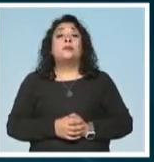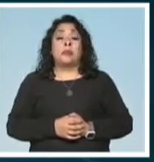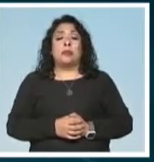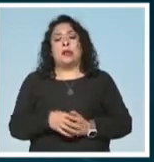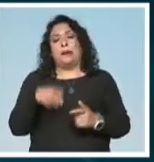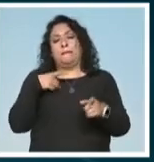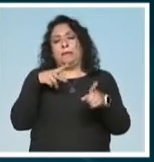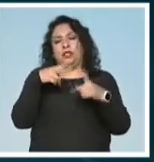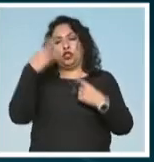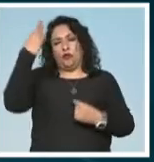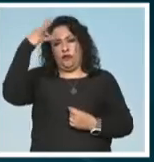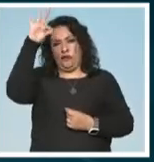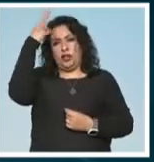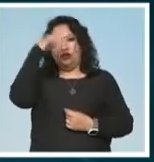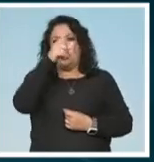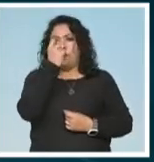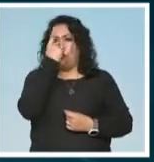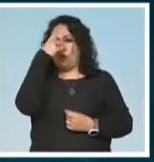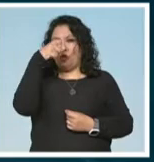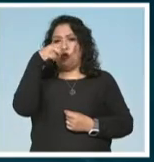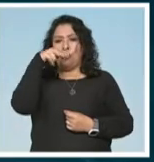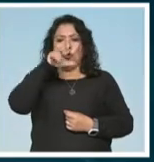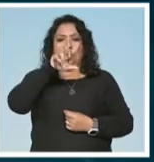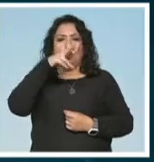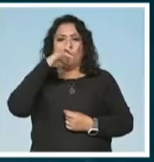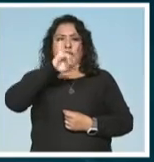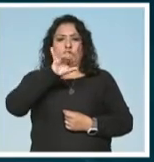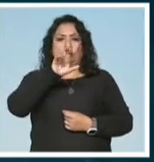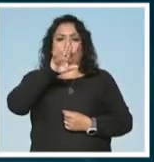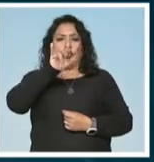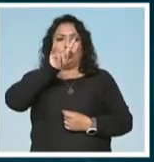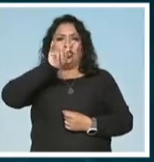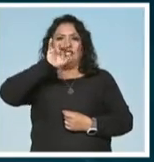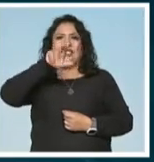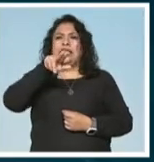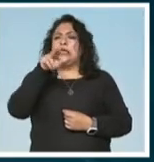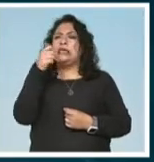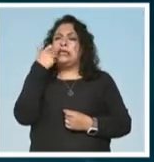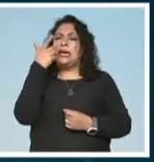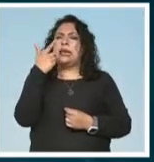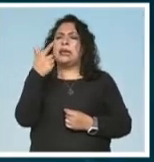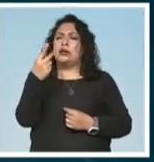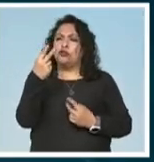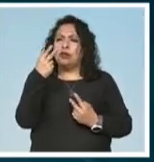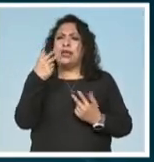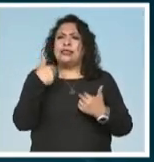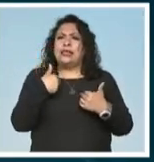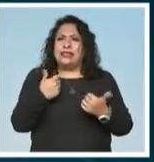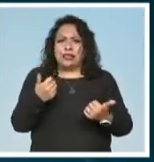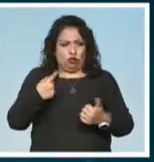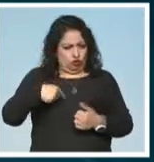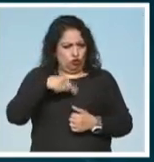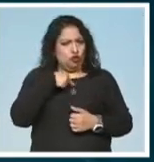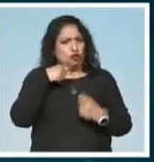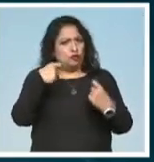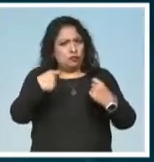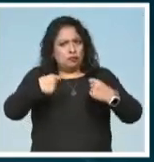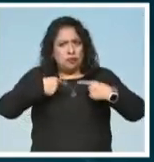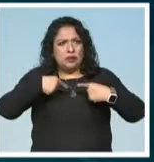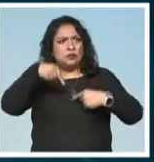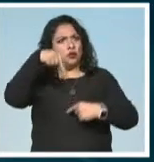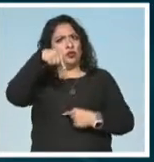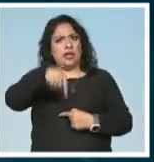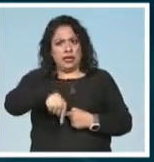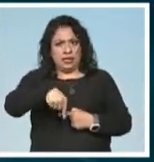Desde una perspectiva filosófica, el autor noruego Justin Gardner nos trata de hacer entender que somos nosotros los que estamos